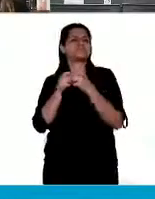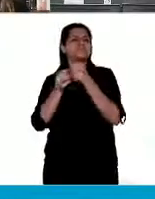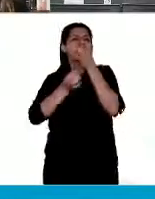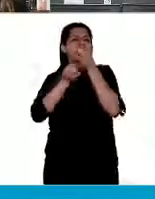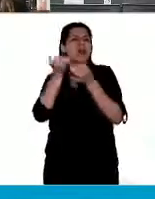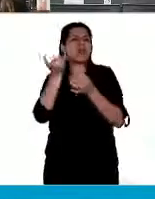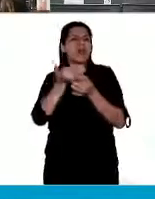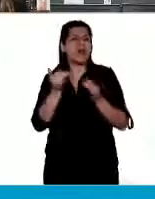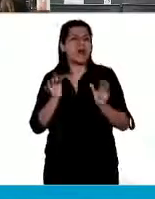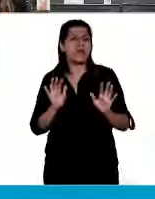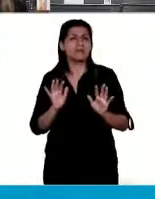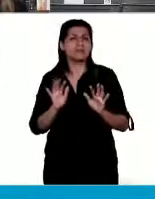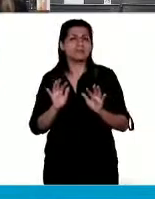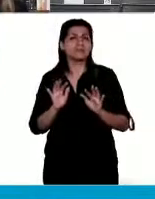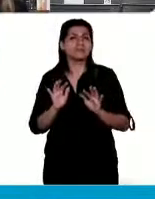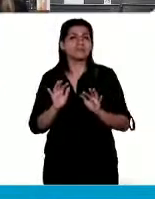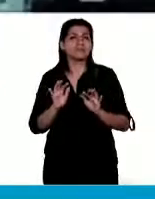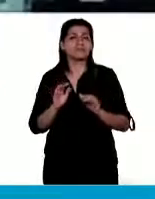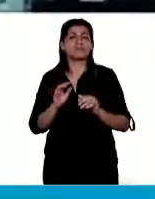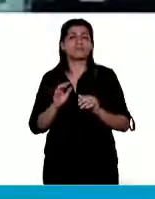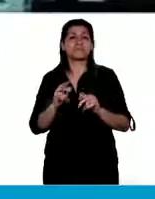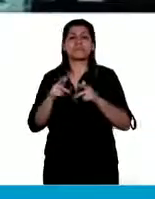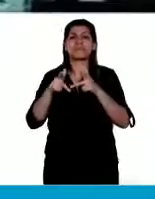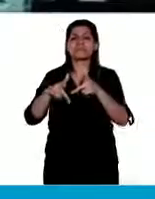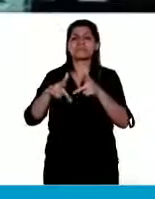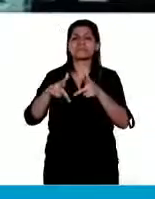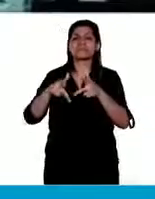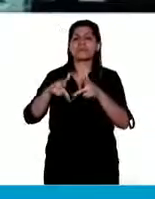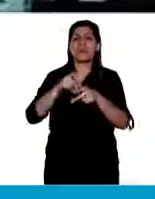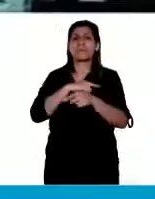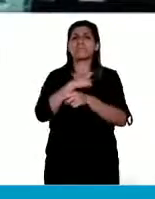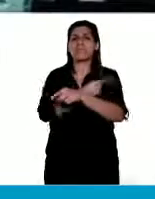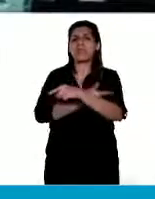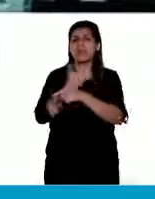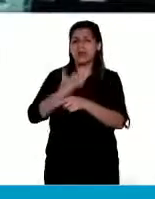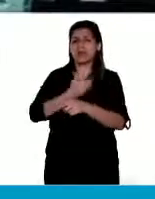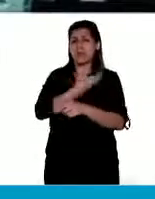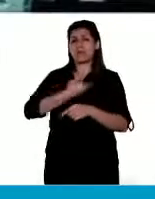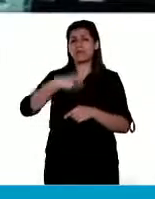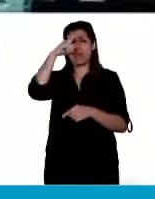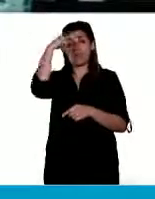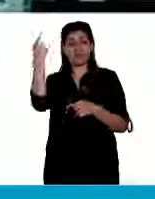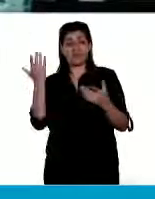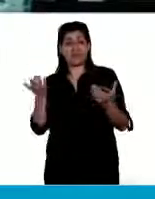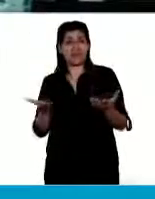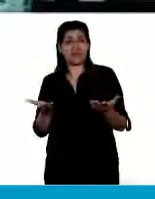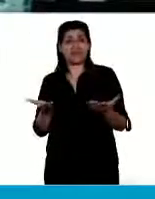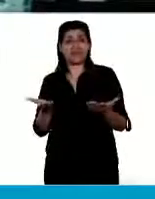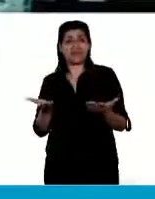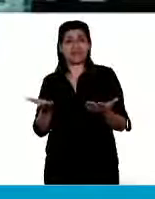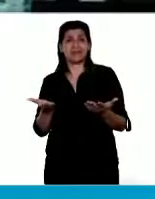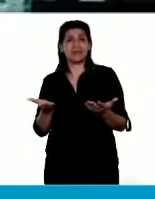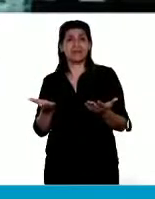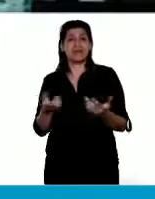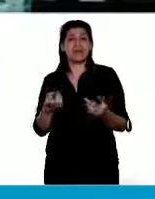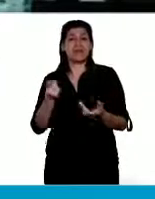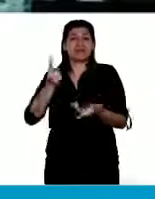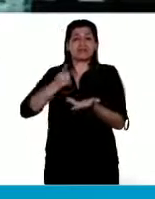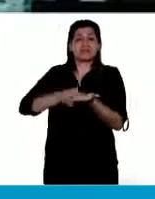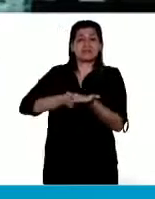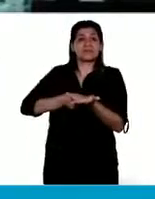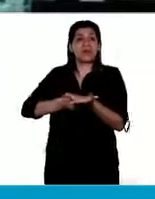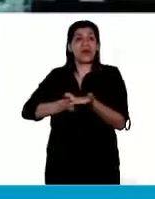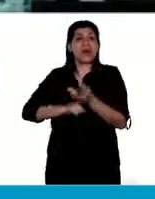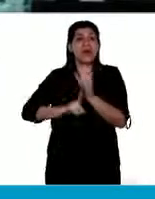máximo espacio de poder, que es el gobierno nacional, en donde se toman decisiones muchas veces como